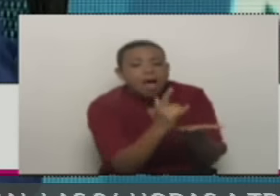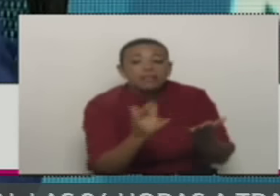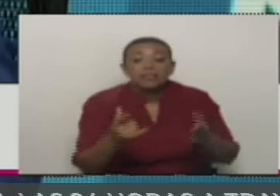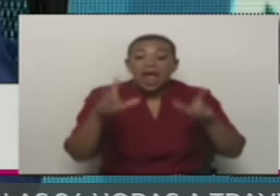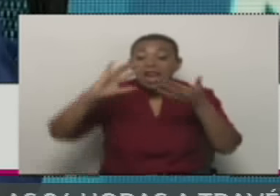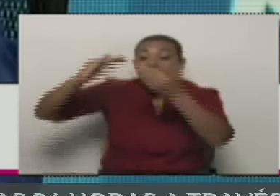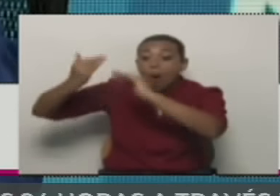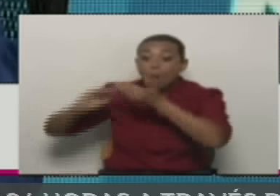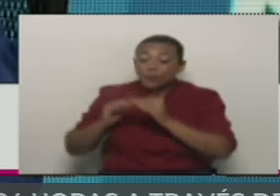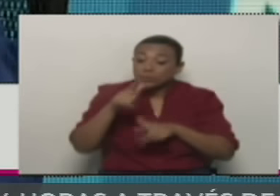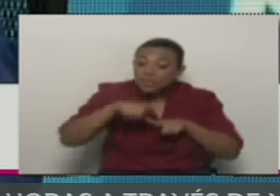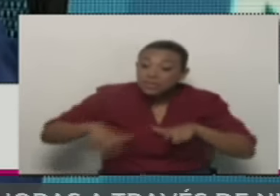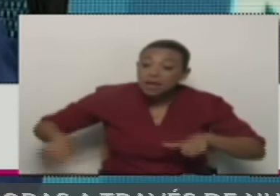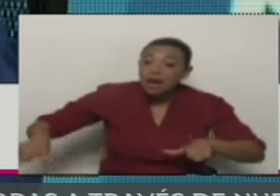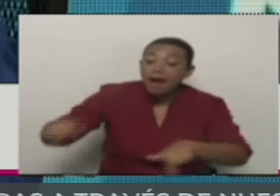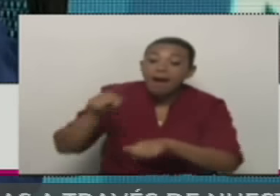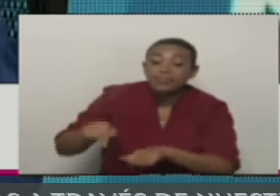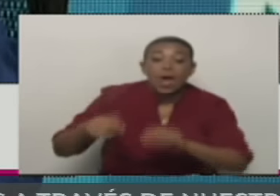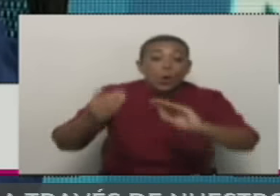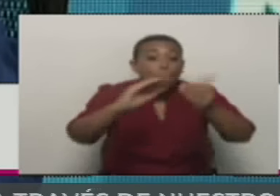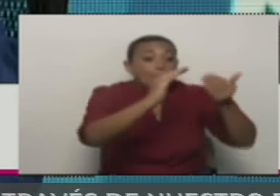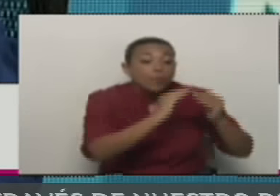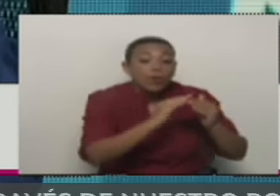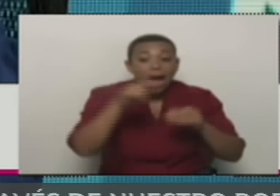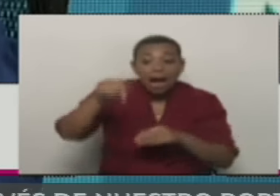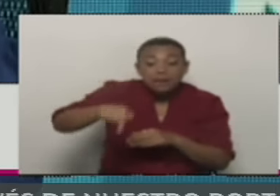comunitario, el conuco,